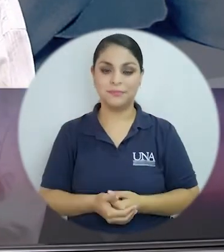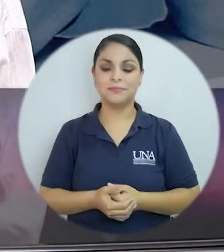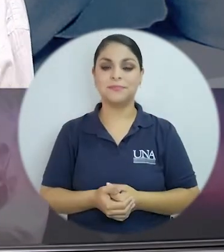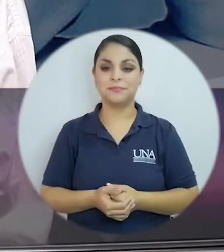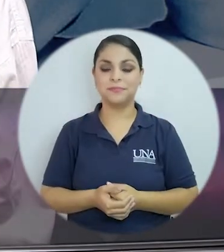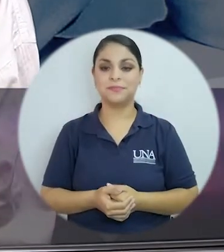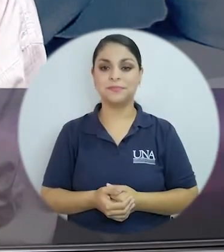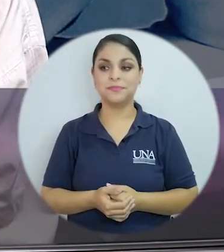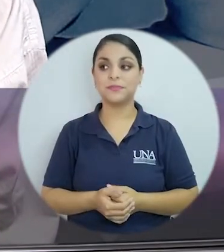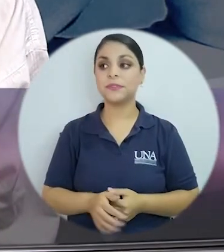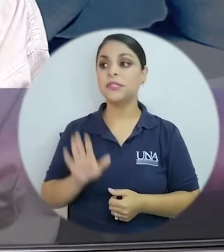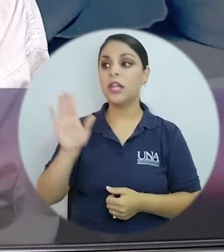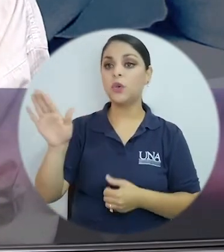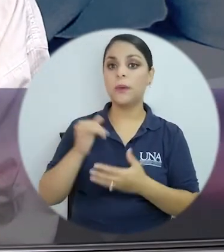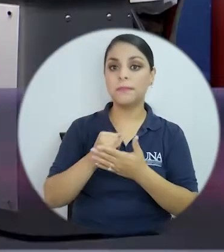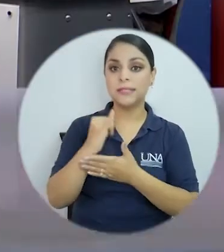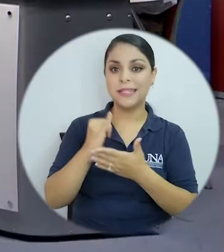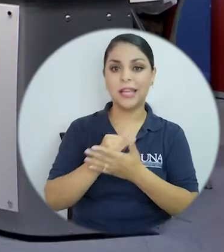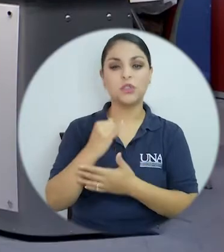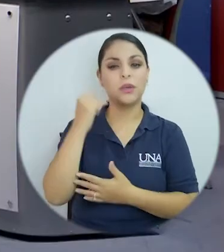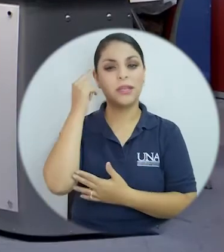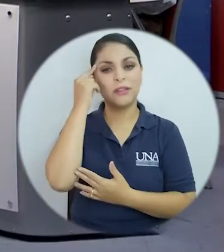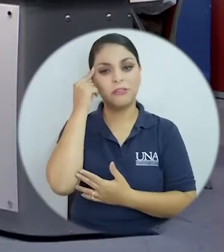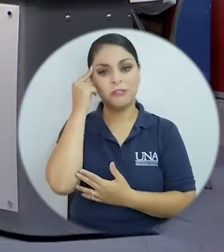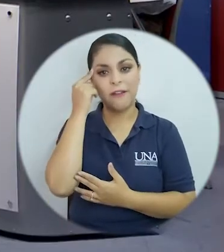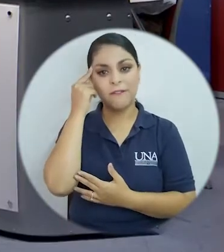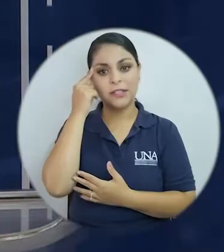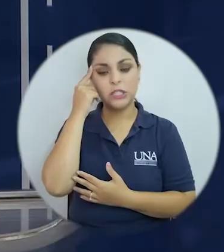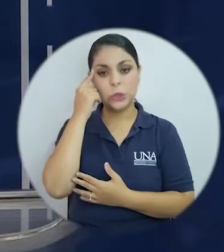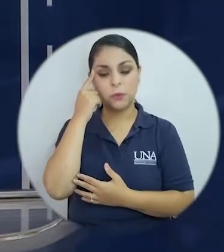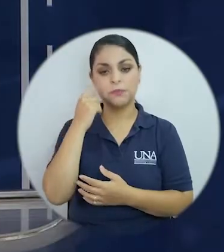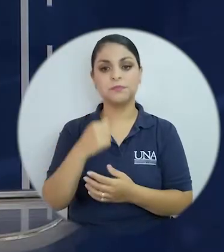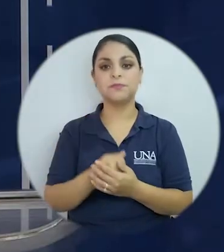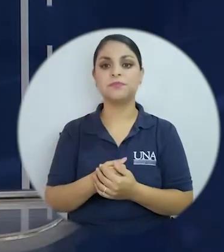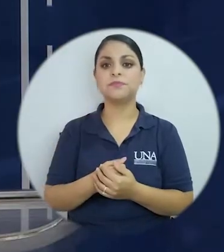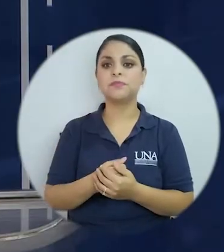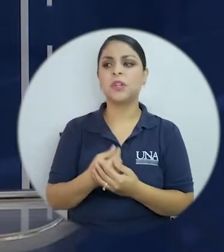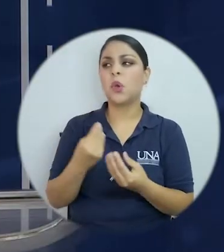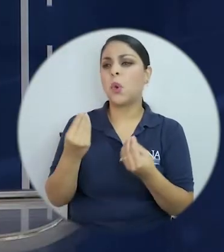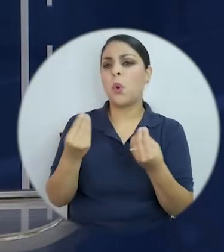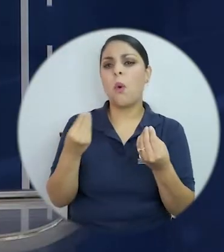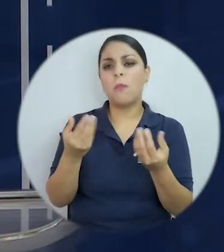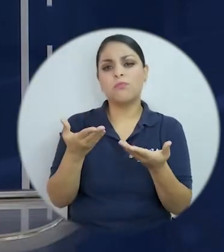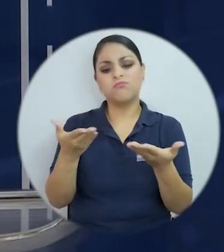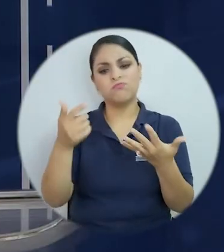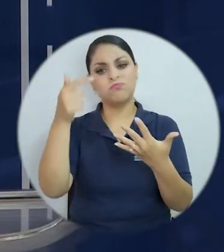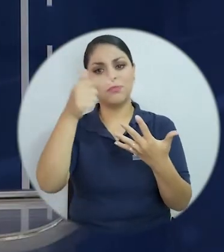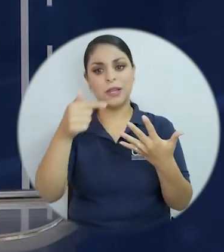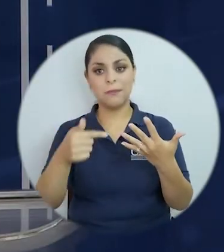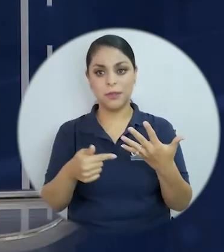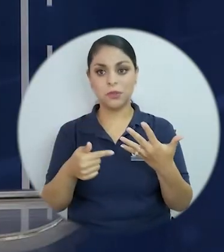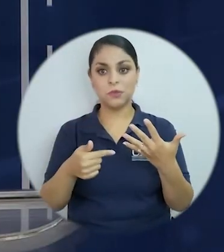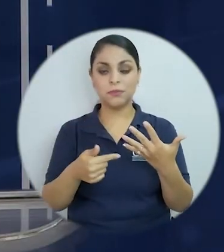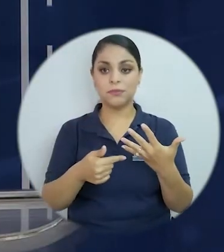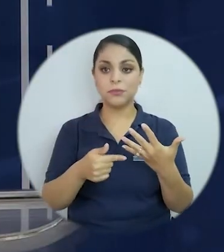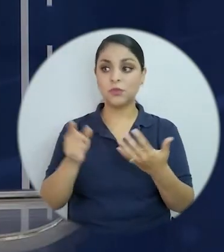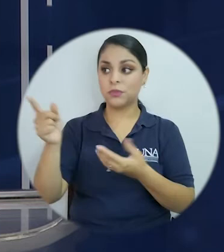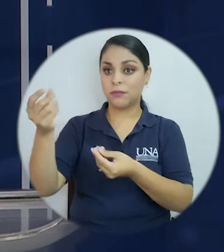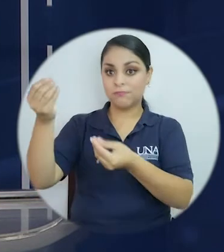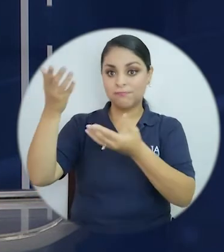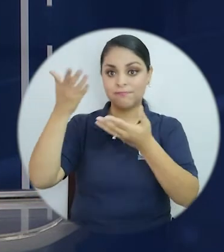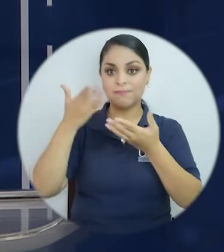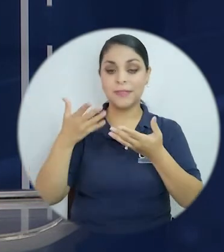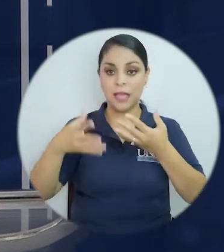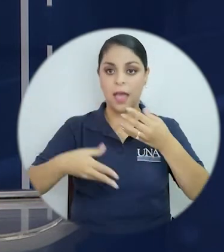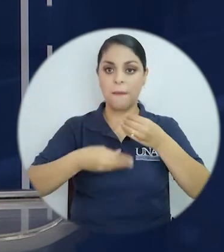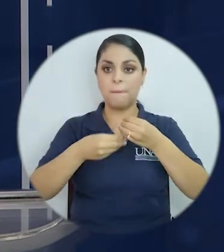hizo. Desde su investigación y reflexión, ¿cómo todos estos elementos que usted ha compartido con nosotros, y hay